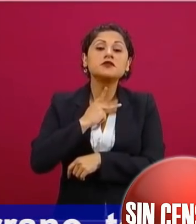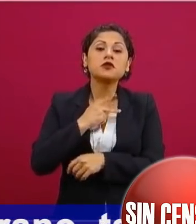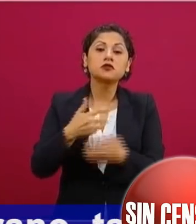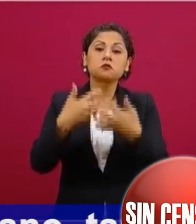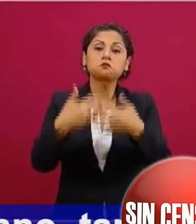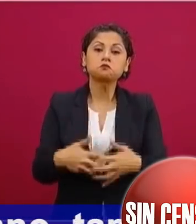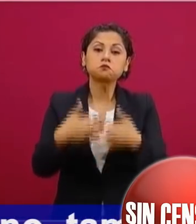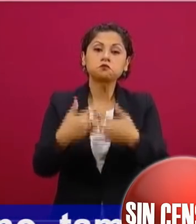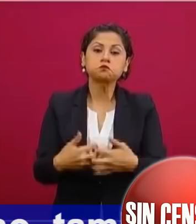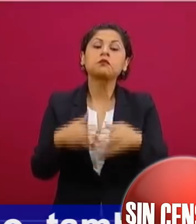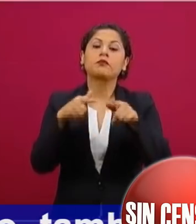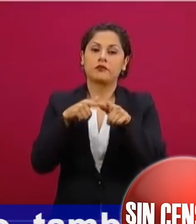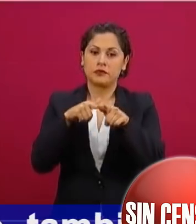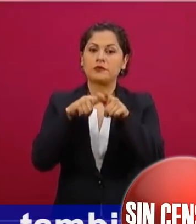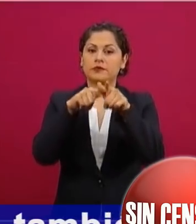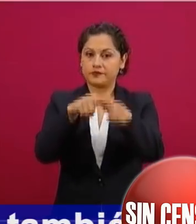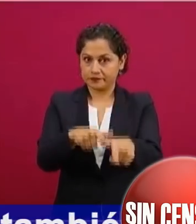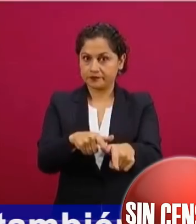19,